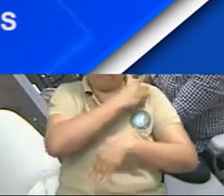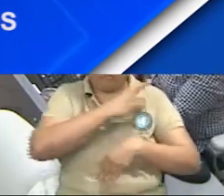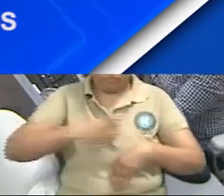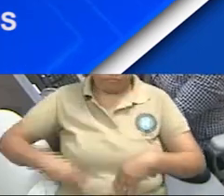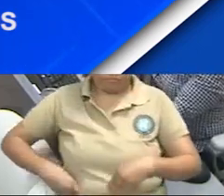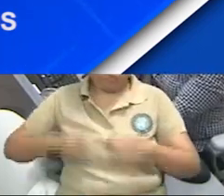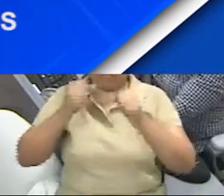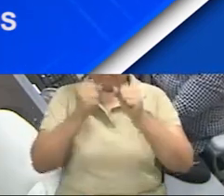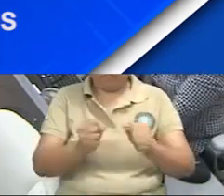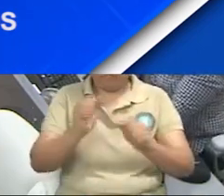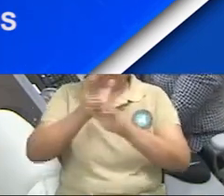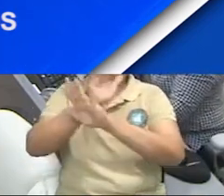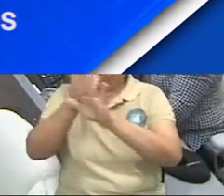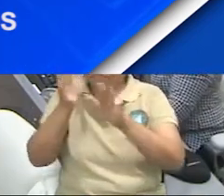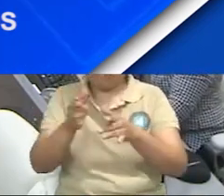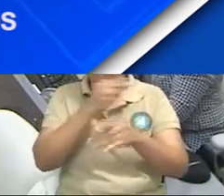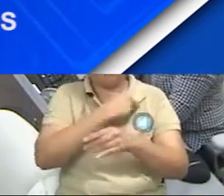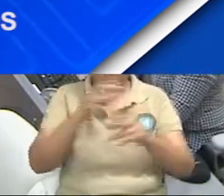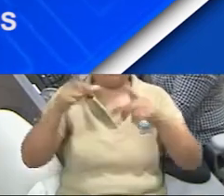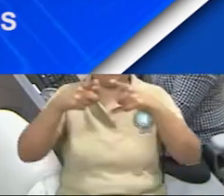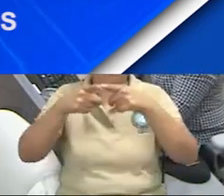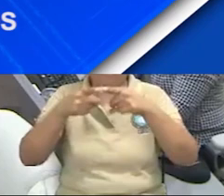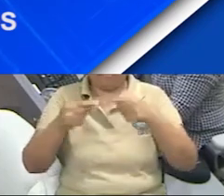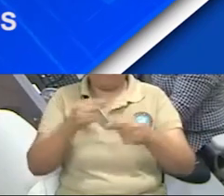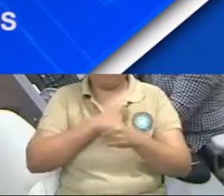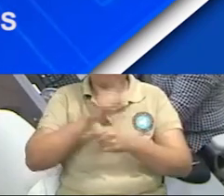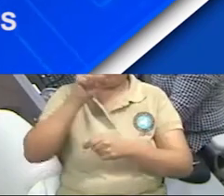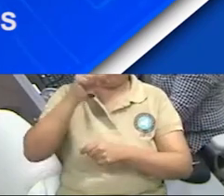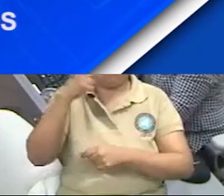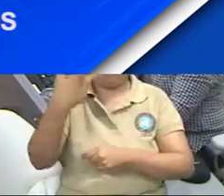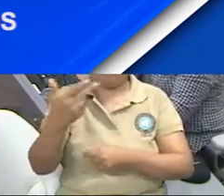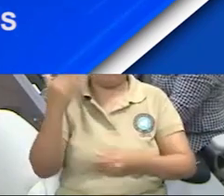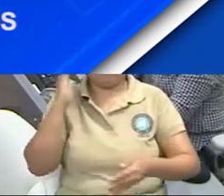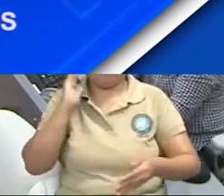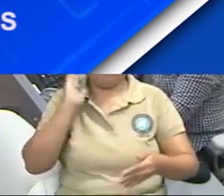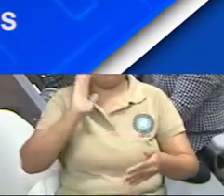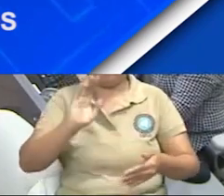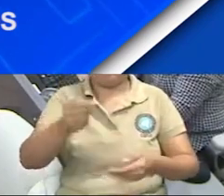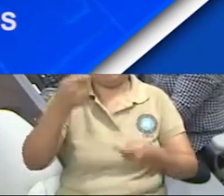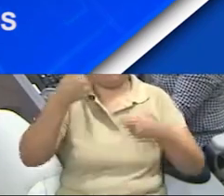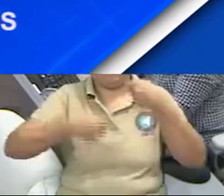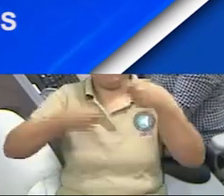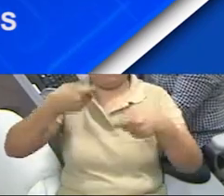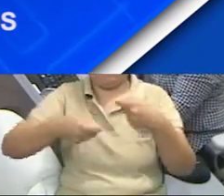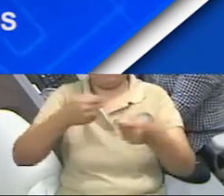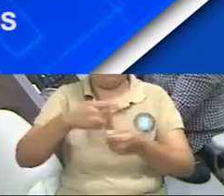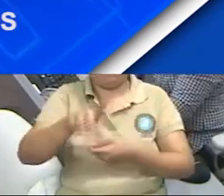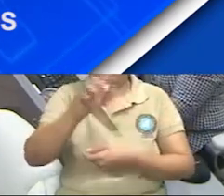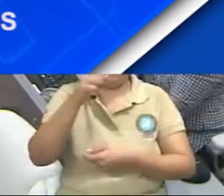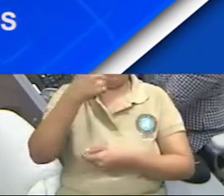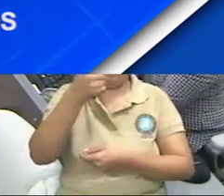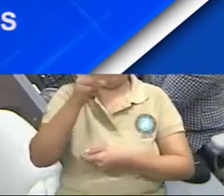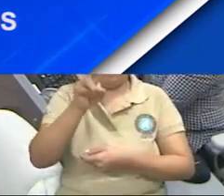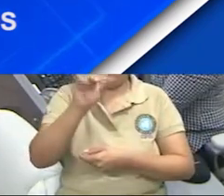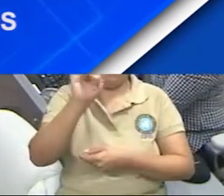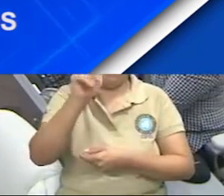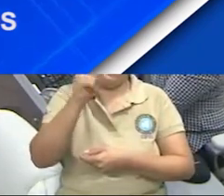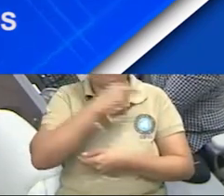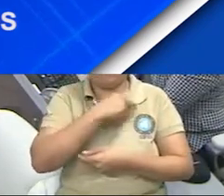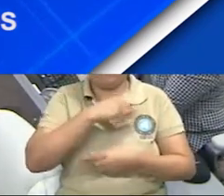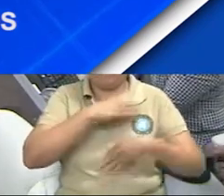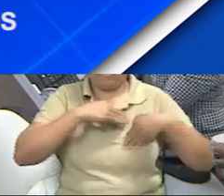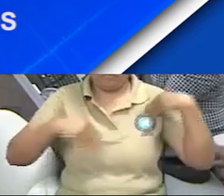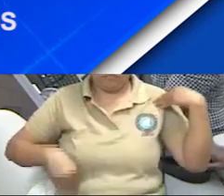03/2023 donde se convoca al presidente de la república y a los diputados a que presenten candidatos y